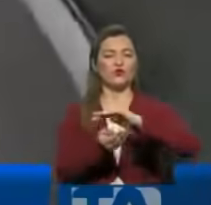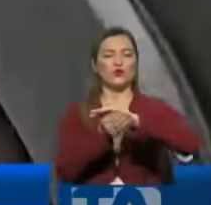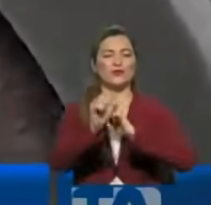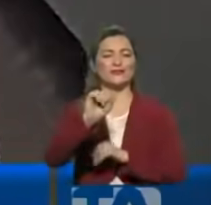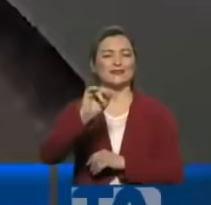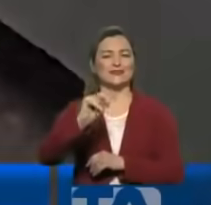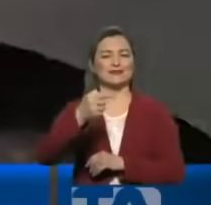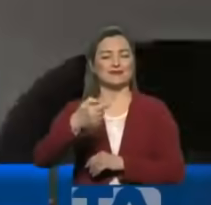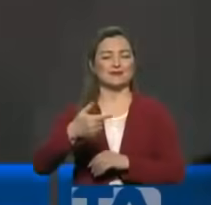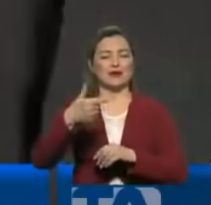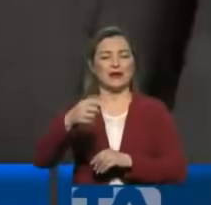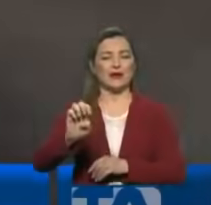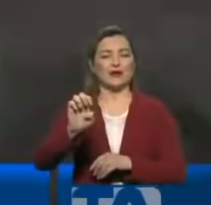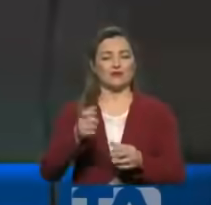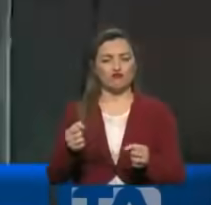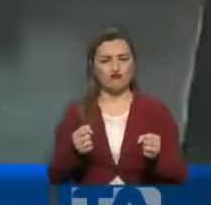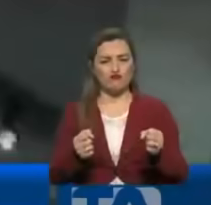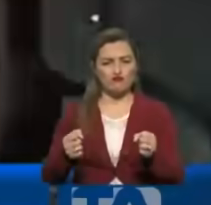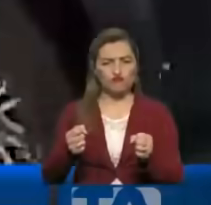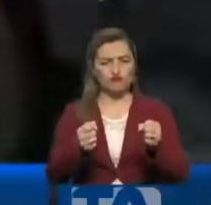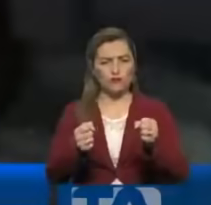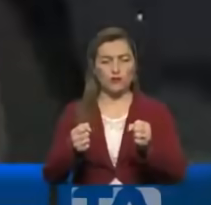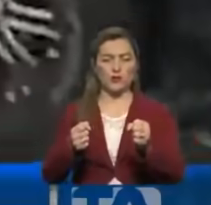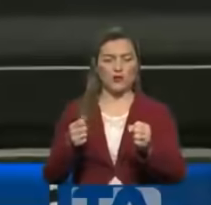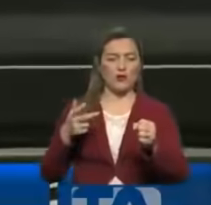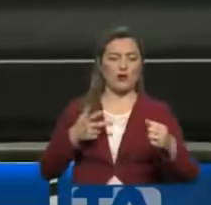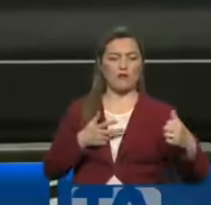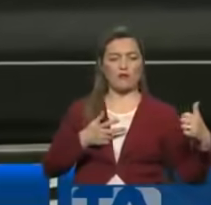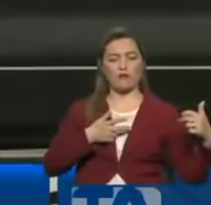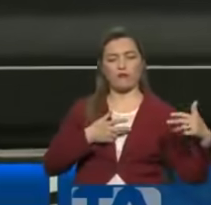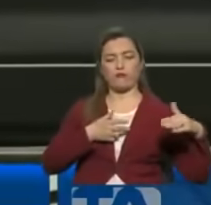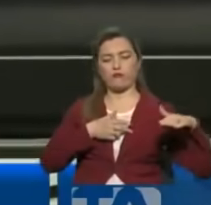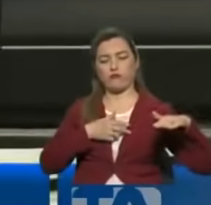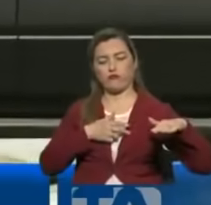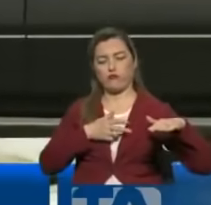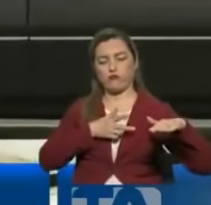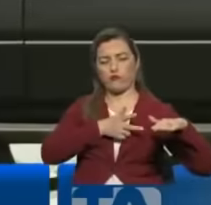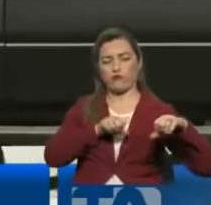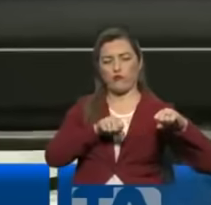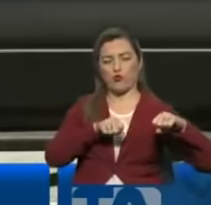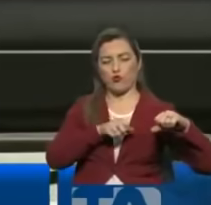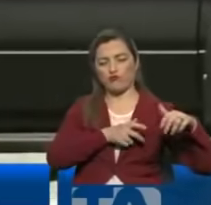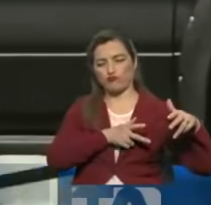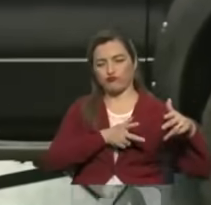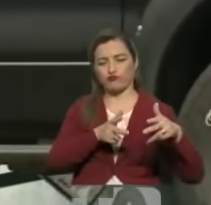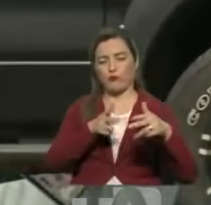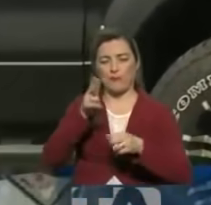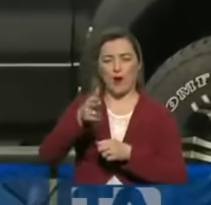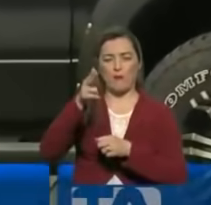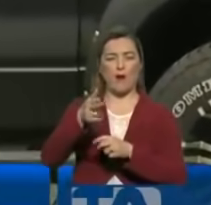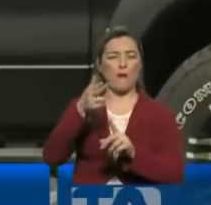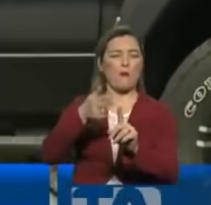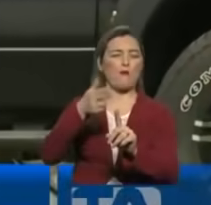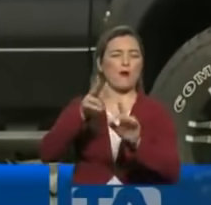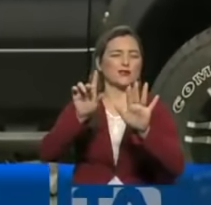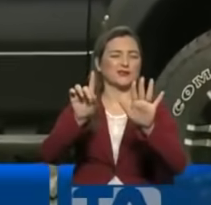Singue, recibió al menos 6 impactos de bala que terminaron con su vida. Un tiro, 9 milímetros, pensé que era arma automática, una arma